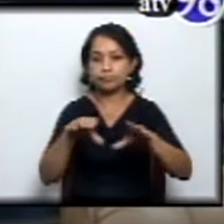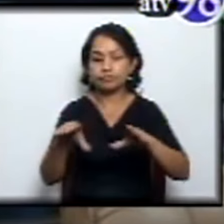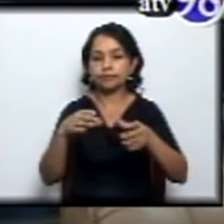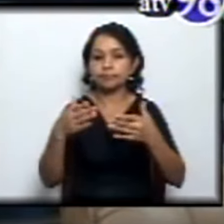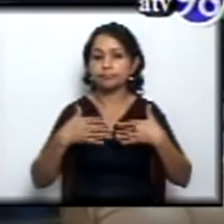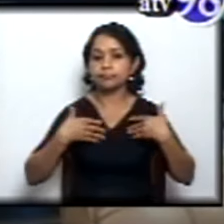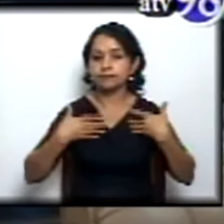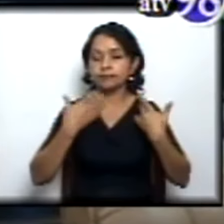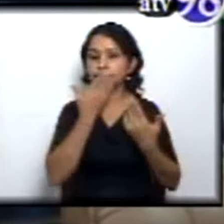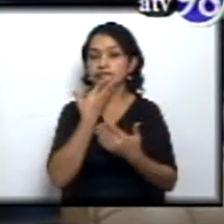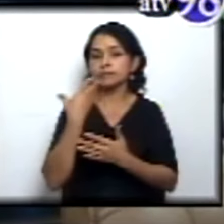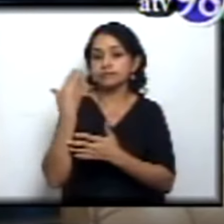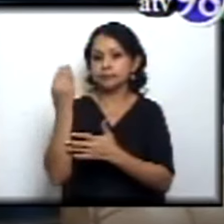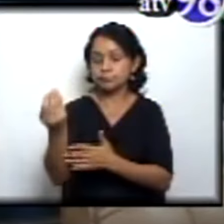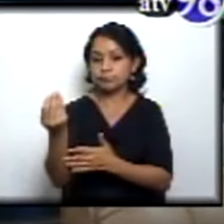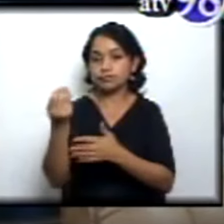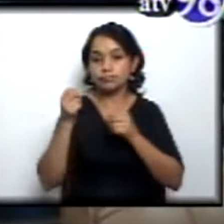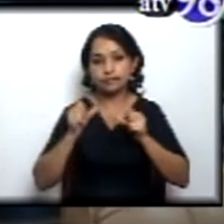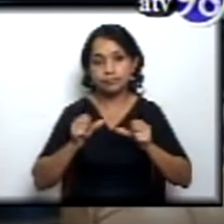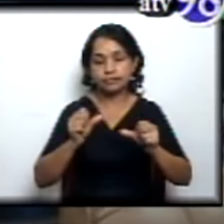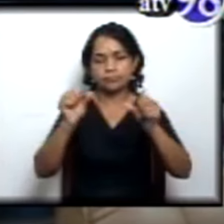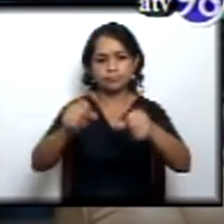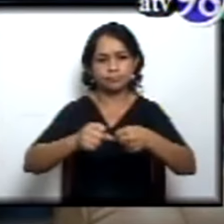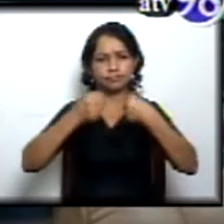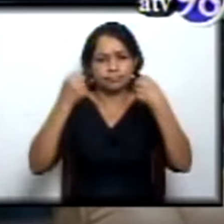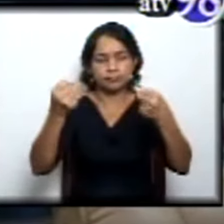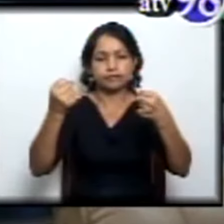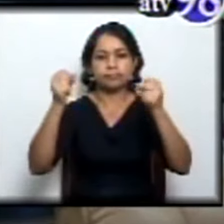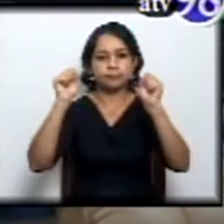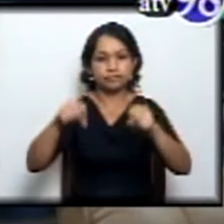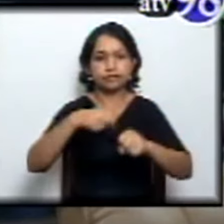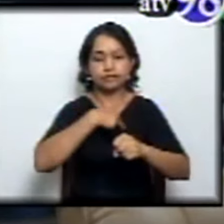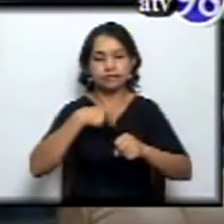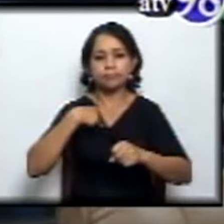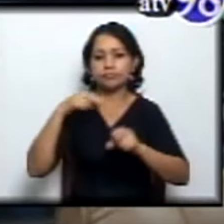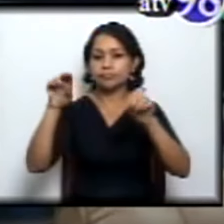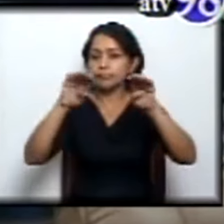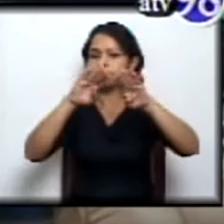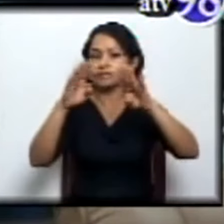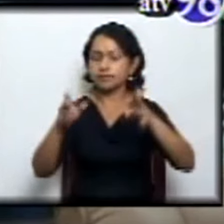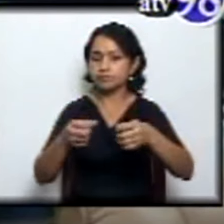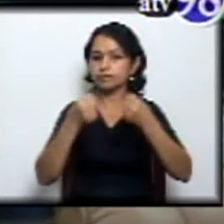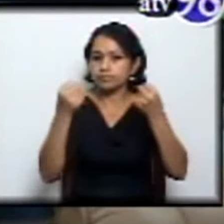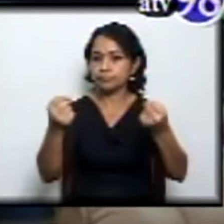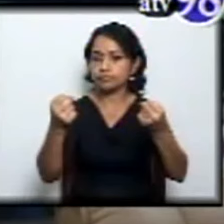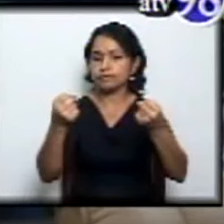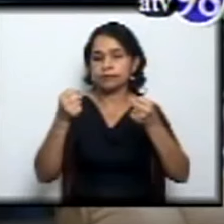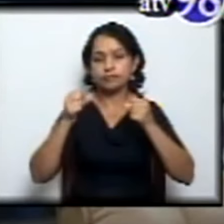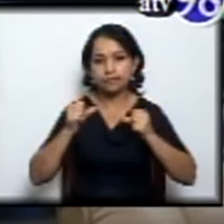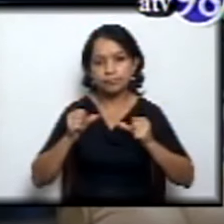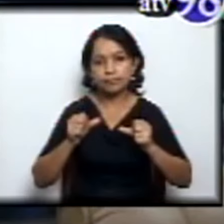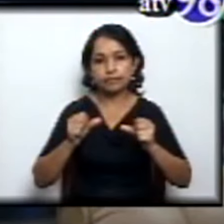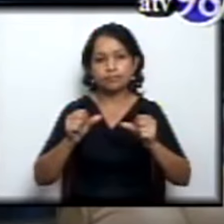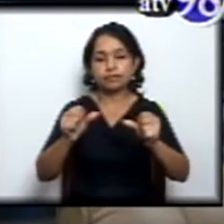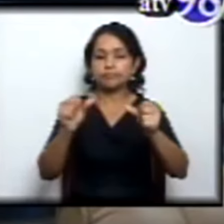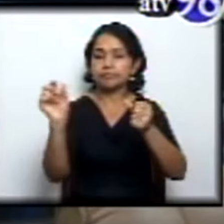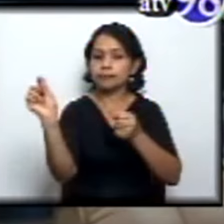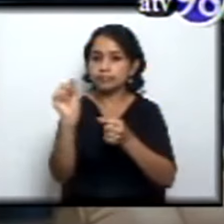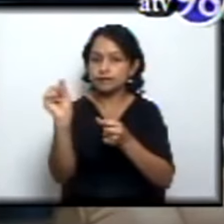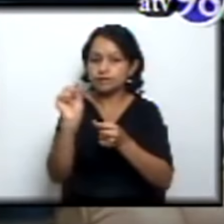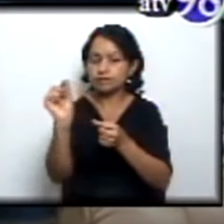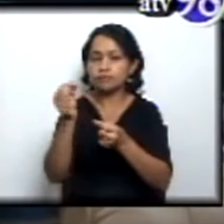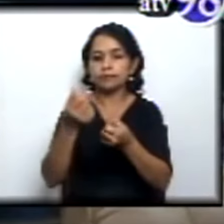los jóvenes, para seguir potencializando las capacidades de las mujeres, para que continúen accediendo al